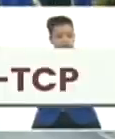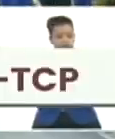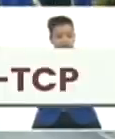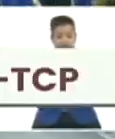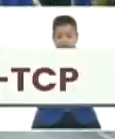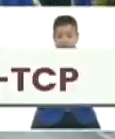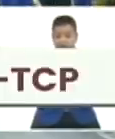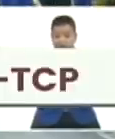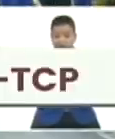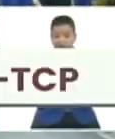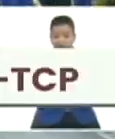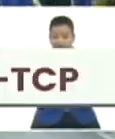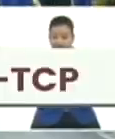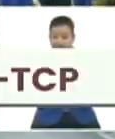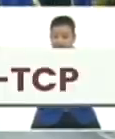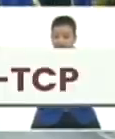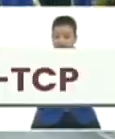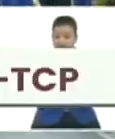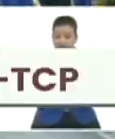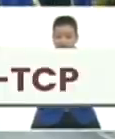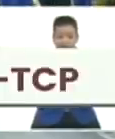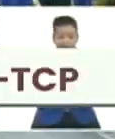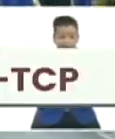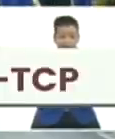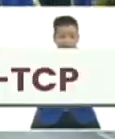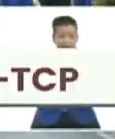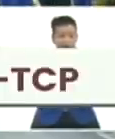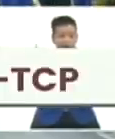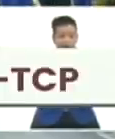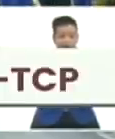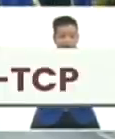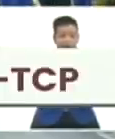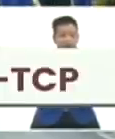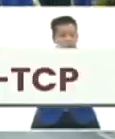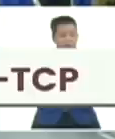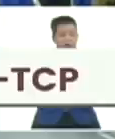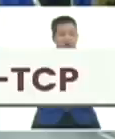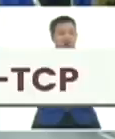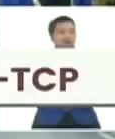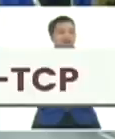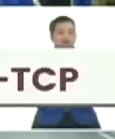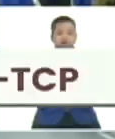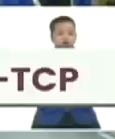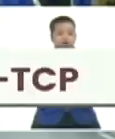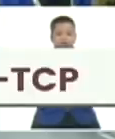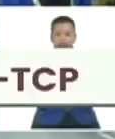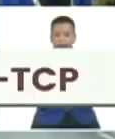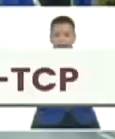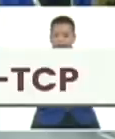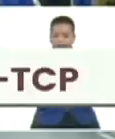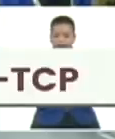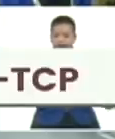a aquellos países que habían decidido construir su propio camino.